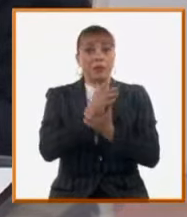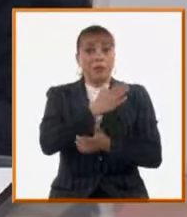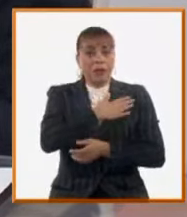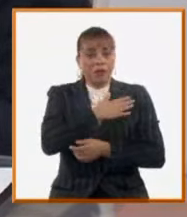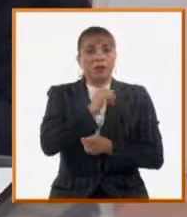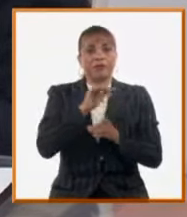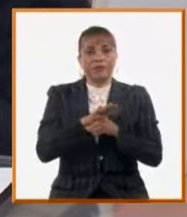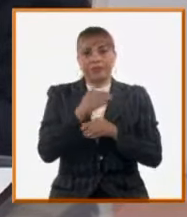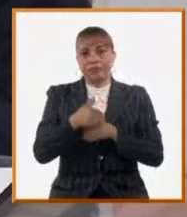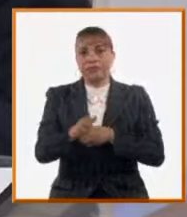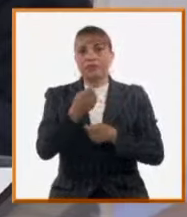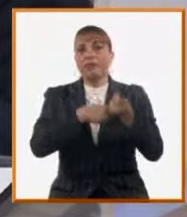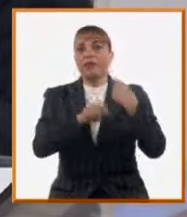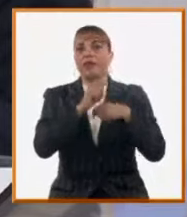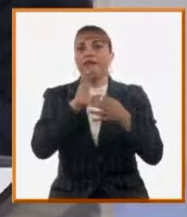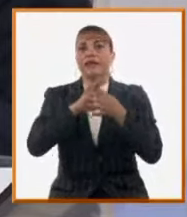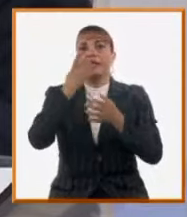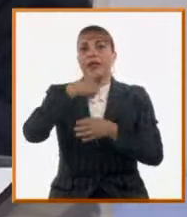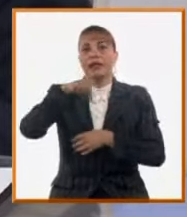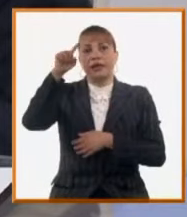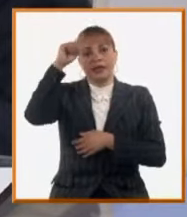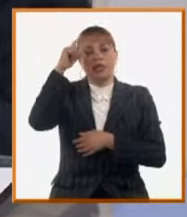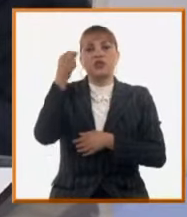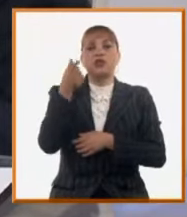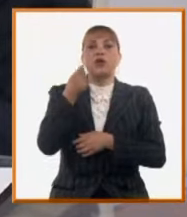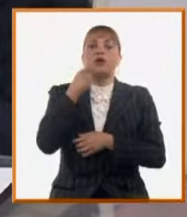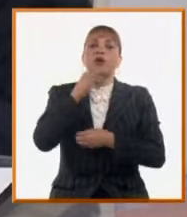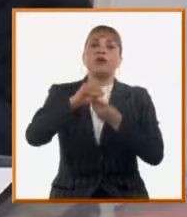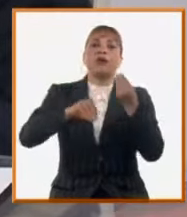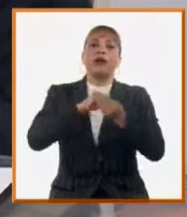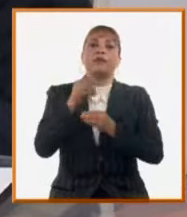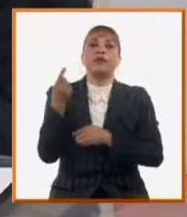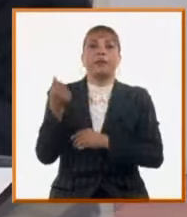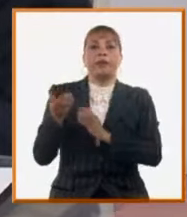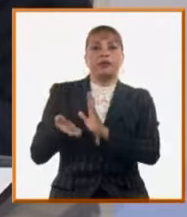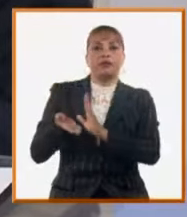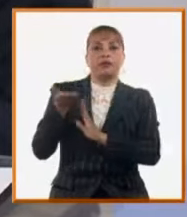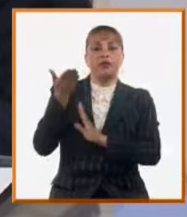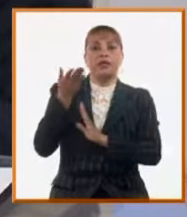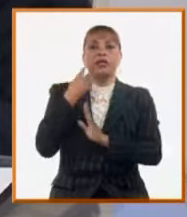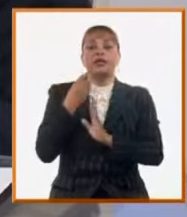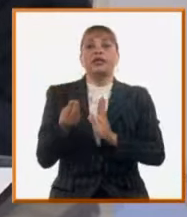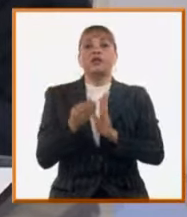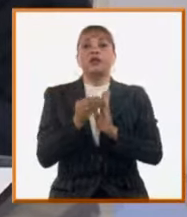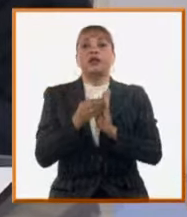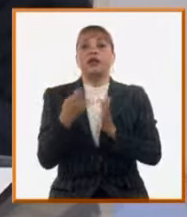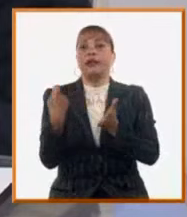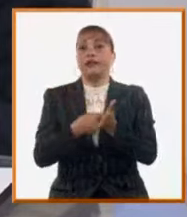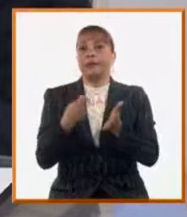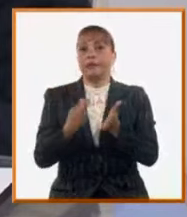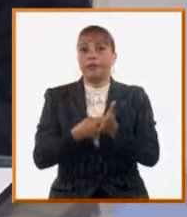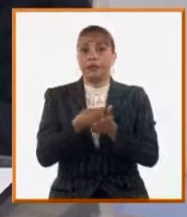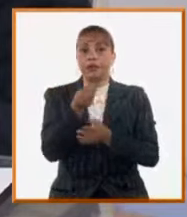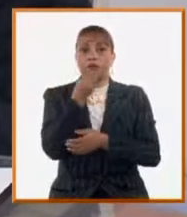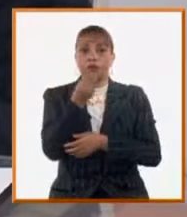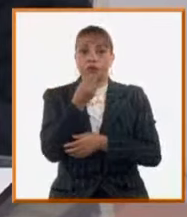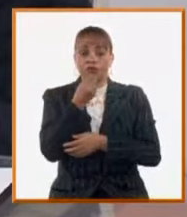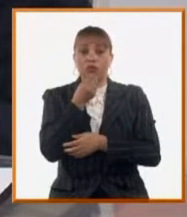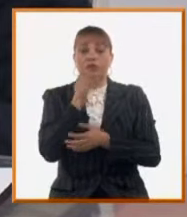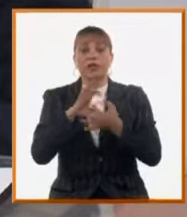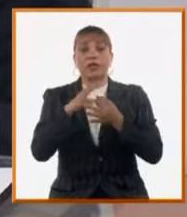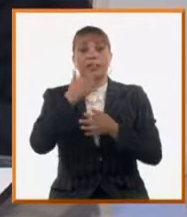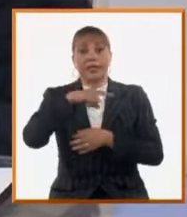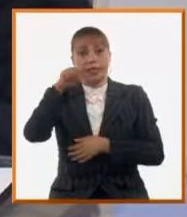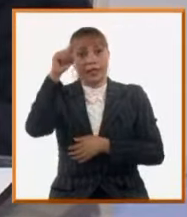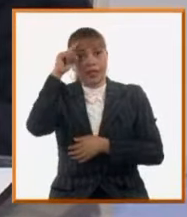comercialización del gas licuado será a este nuevo precio actualizado y se aplicará para la facturación del consumo de ese mes de